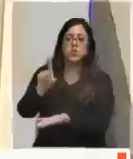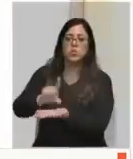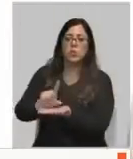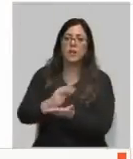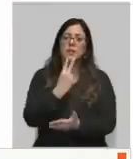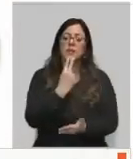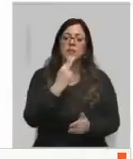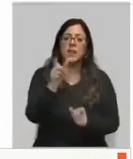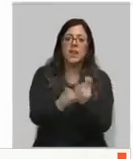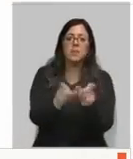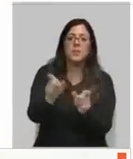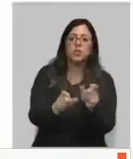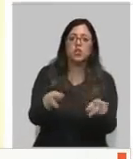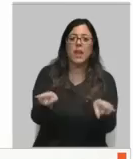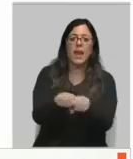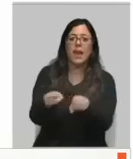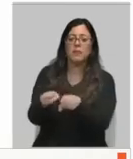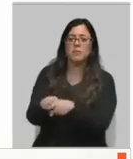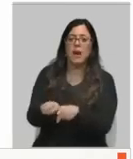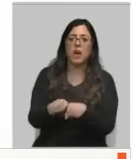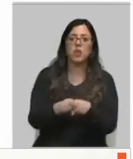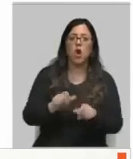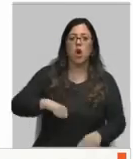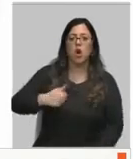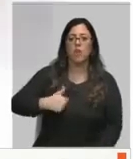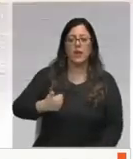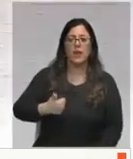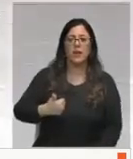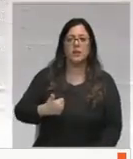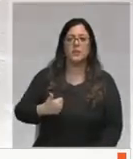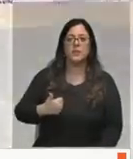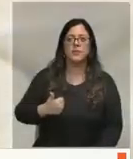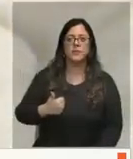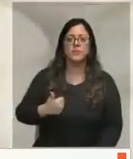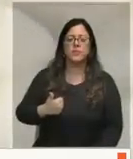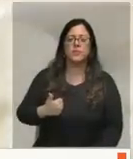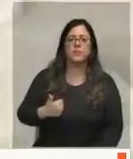los hermanos, los jóvenes.